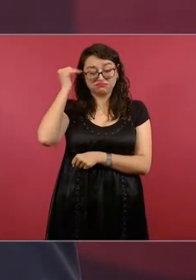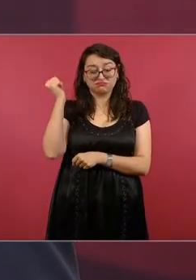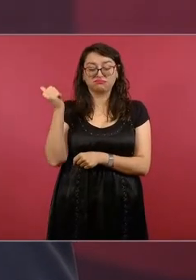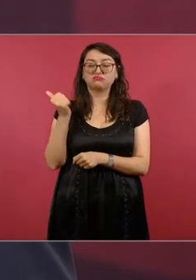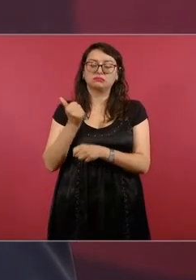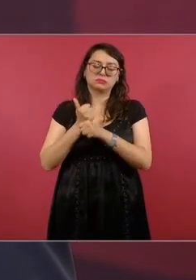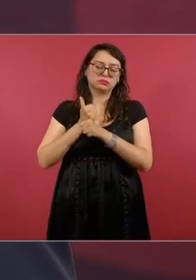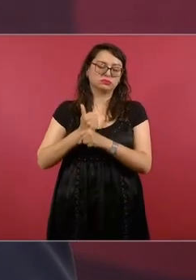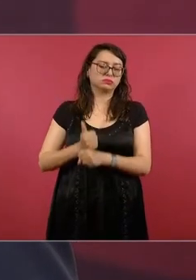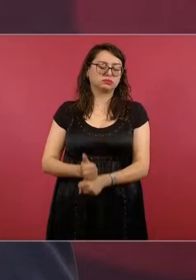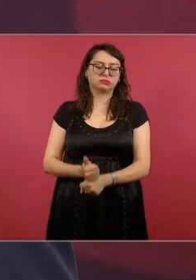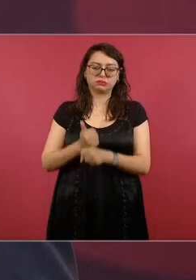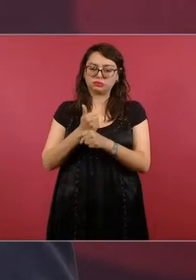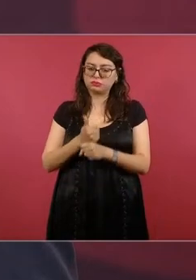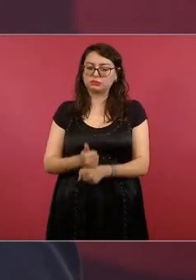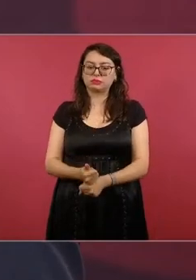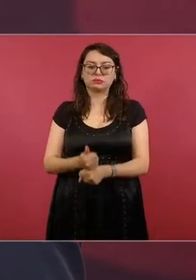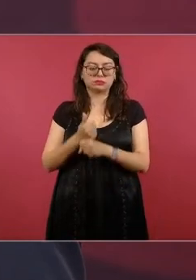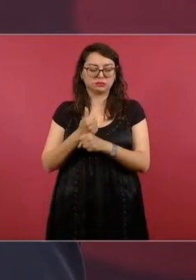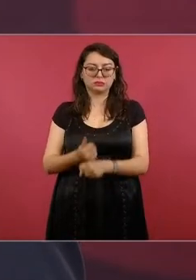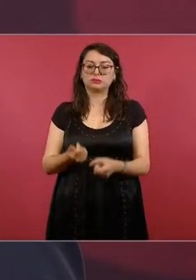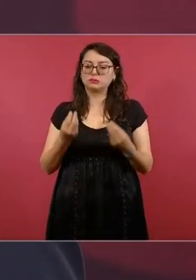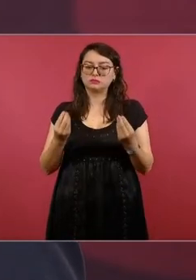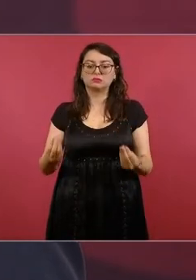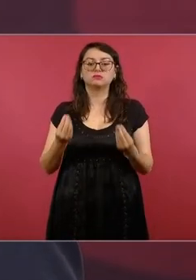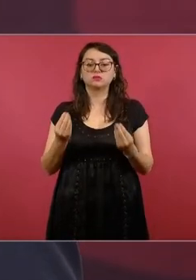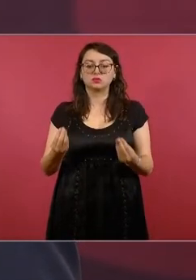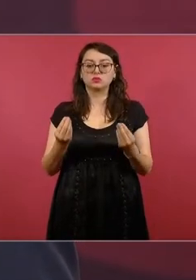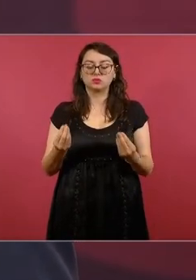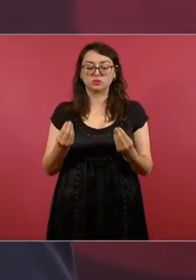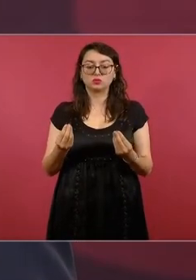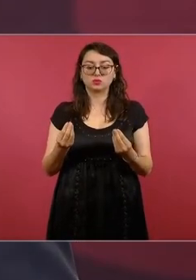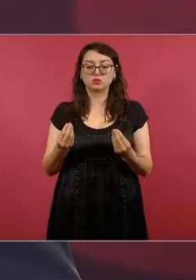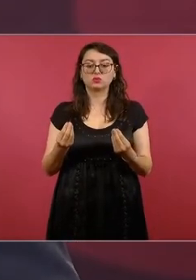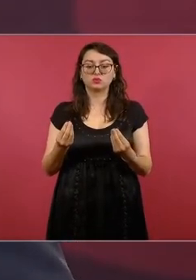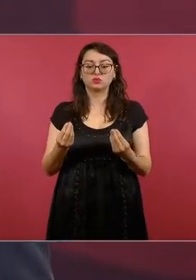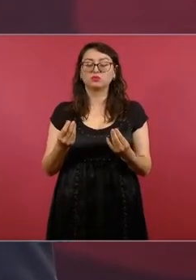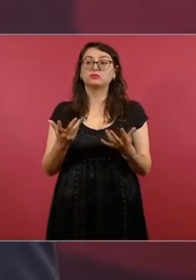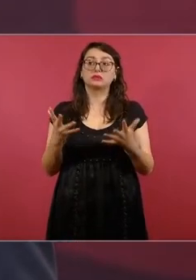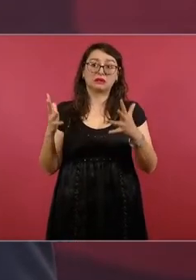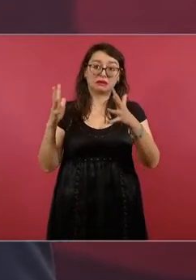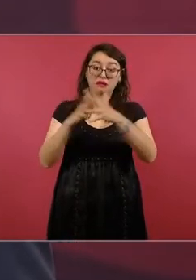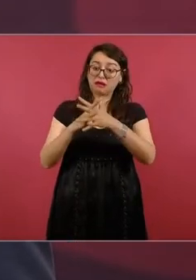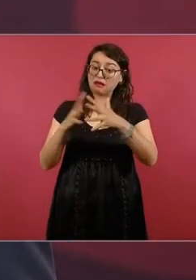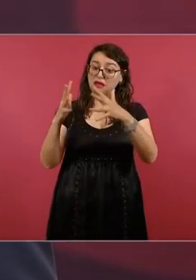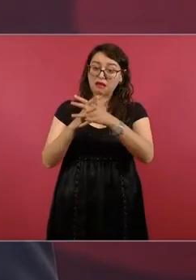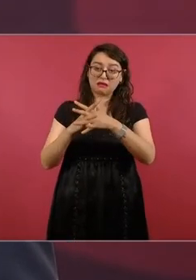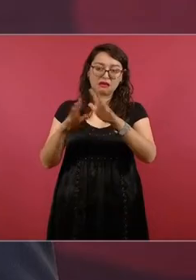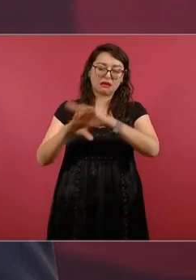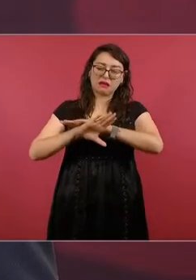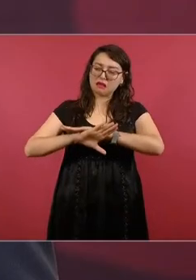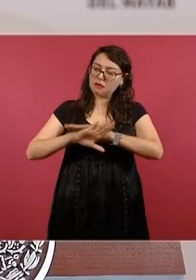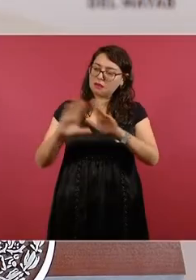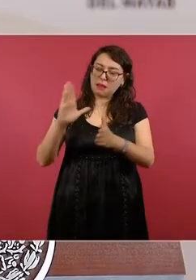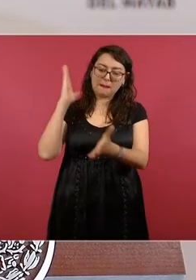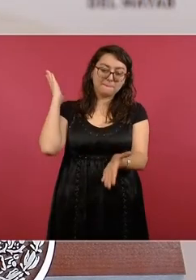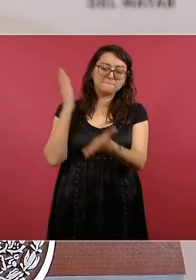está sufriendo, y se tiene que parar